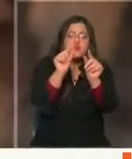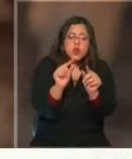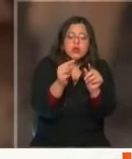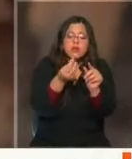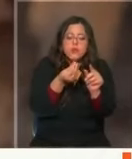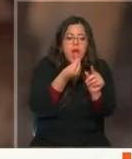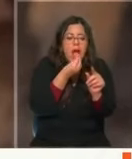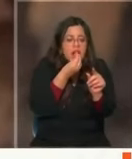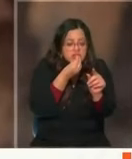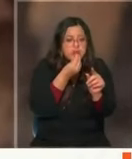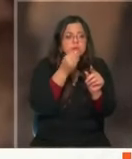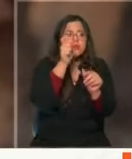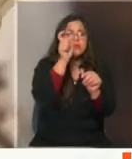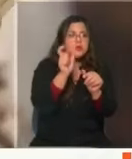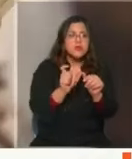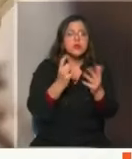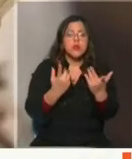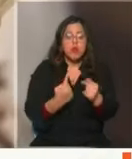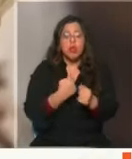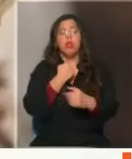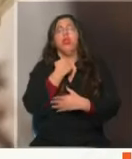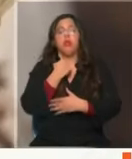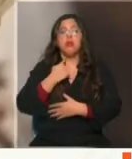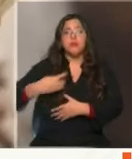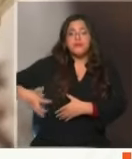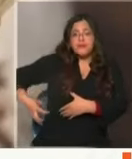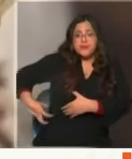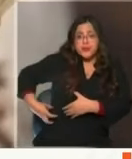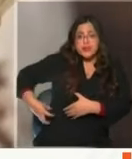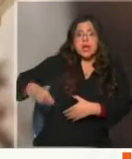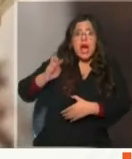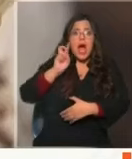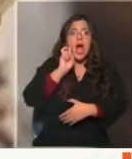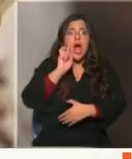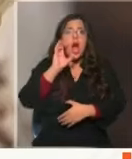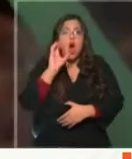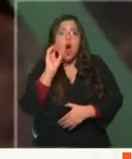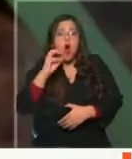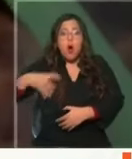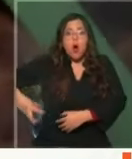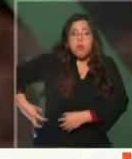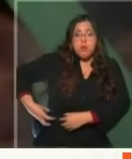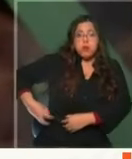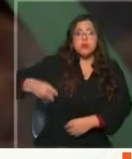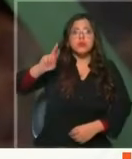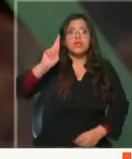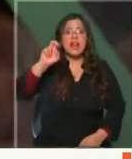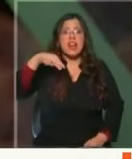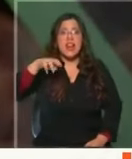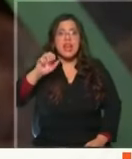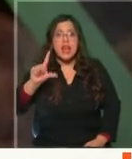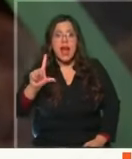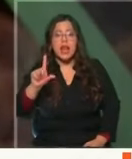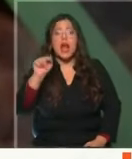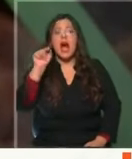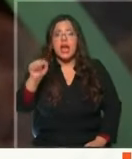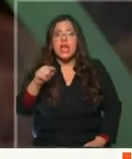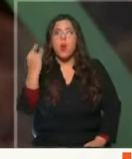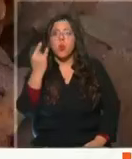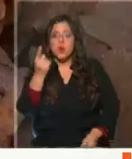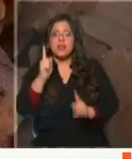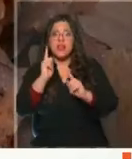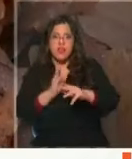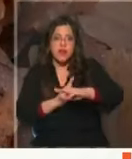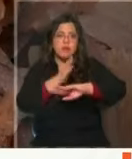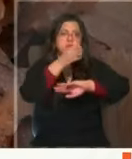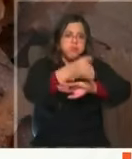para que una persona le produzca un daño hepático o renal. Ante estos síntomas tras su consumo, el llamado es actuar con urgencia al centro de